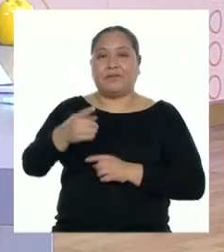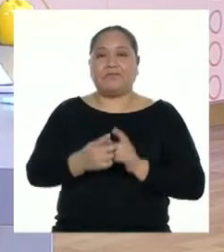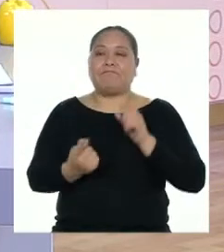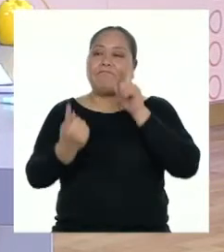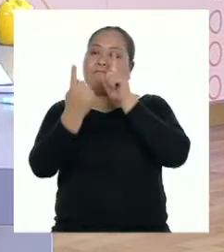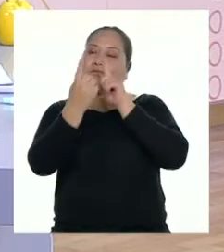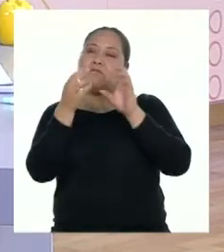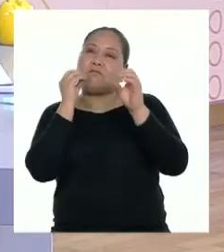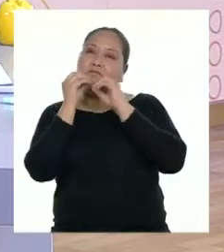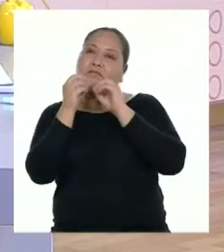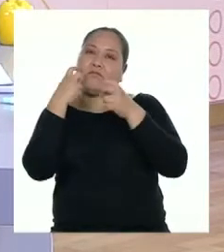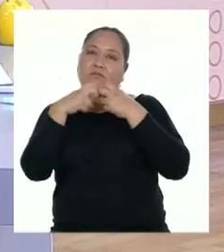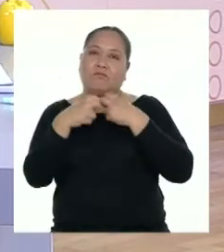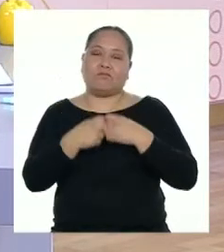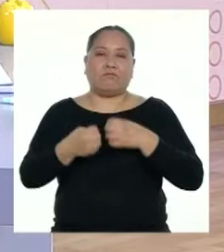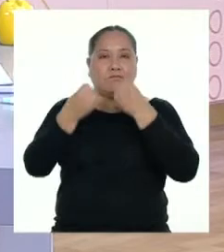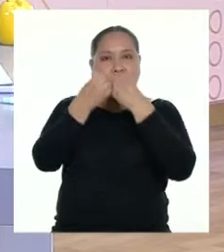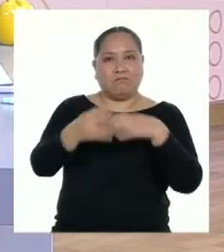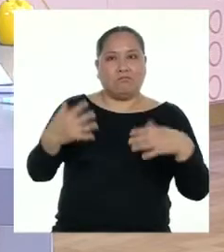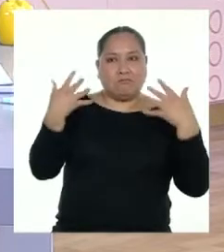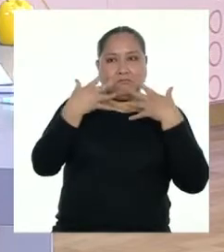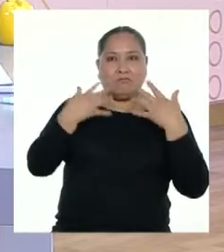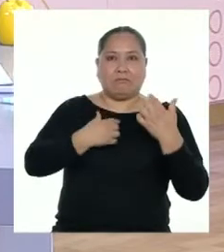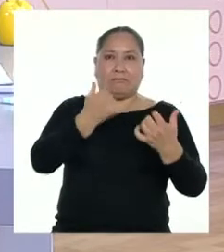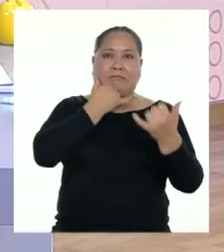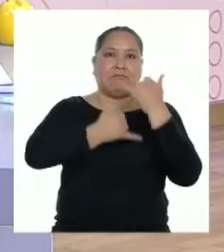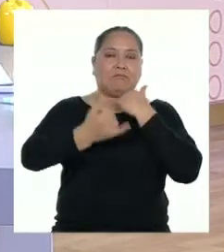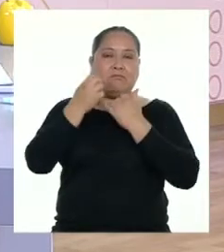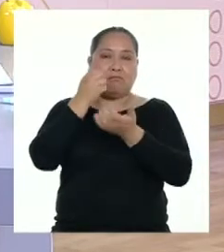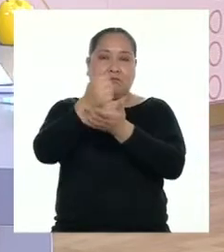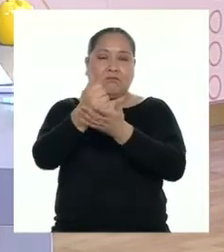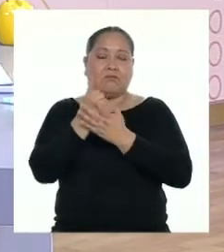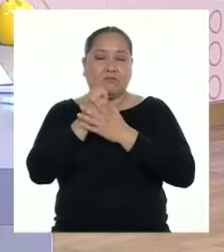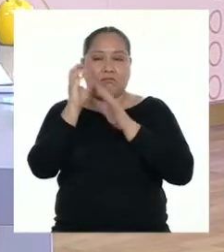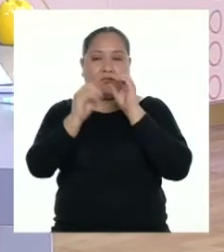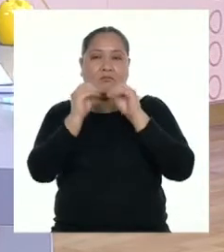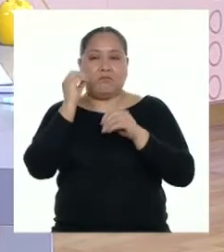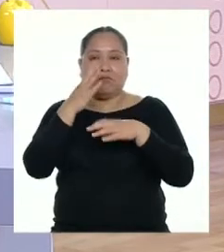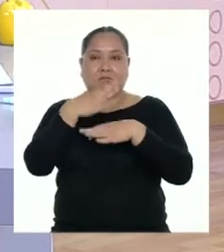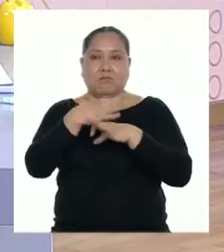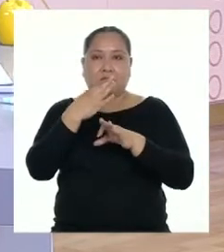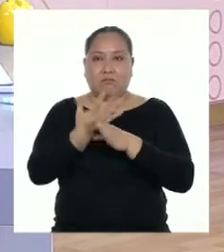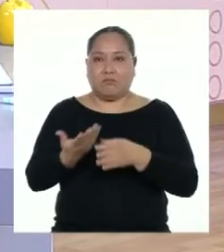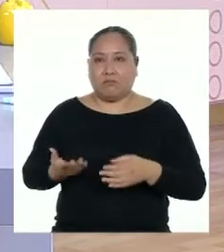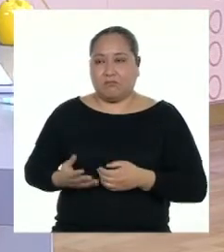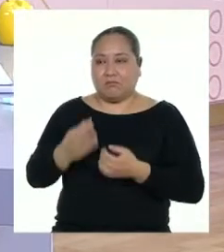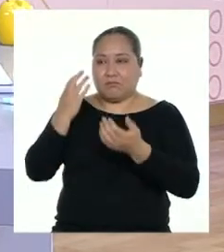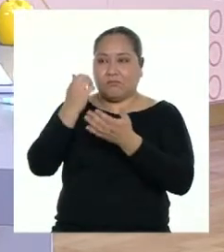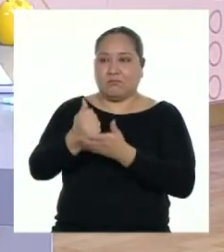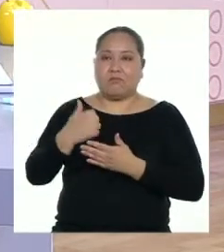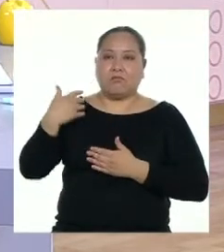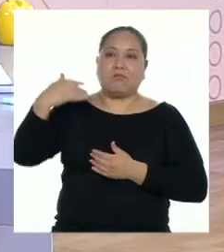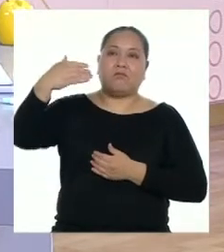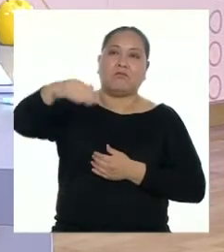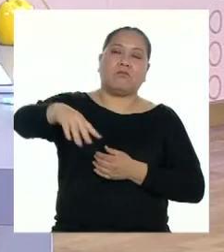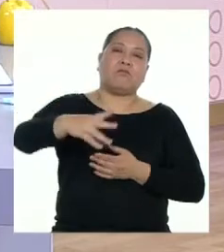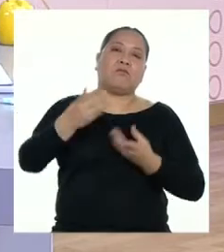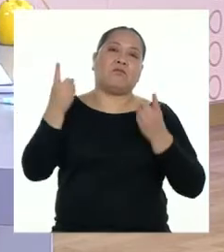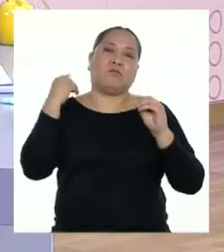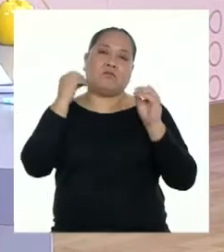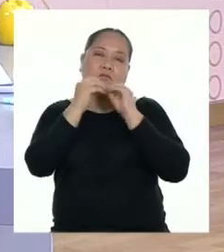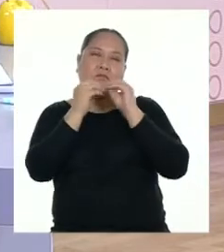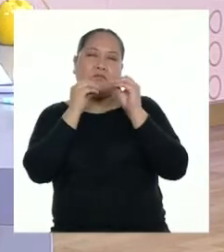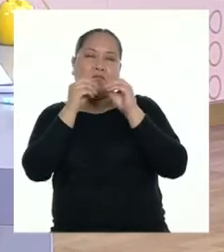problemas, perder el miedo a equivocarnos, nos ayuda a desarrollar capacidades y herramientas que nos servirán más adelante cuando nos